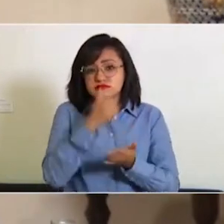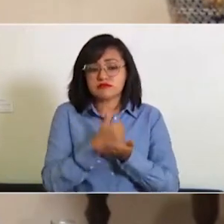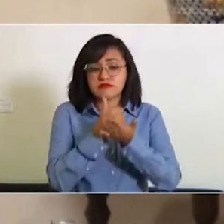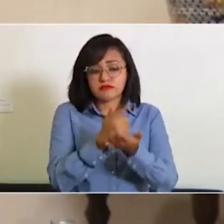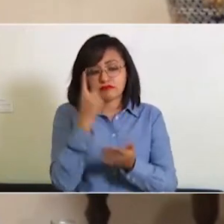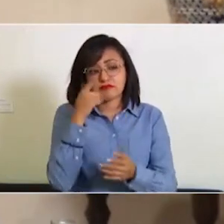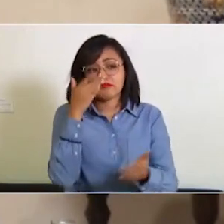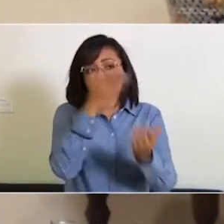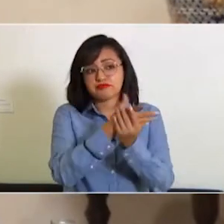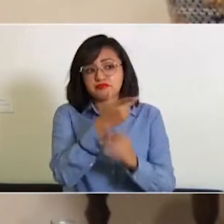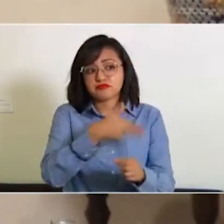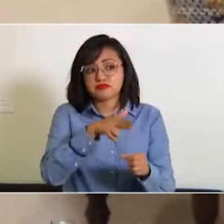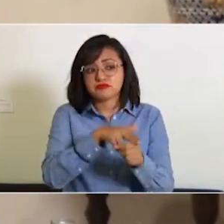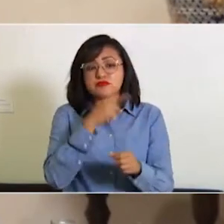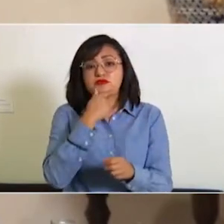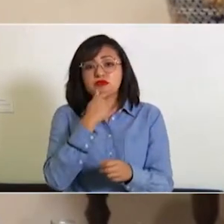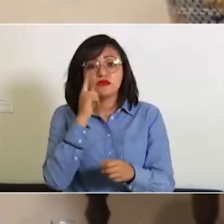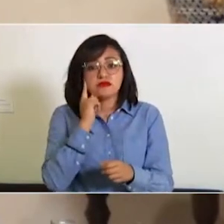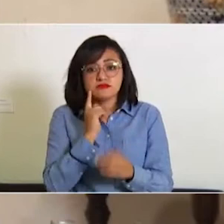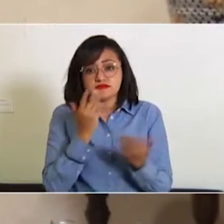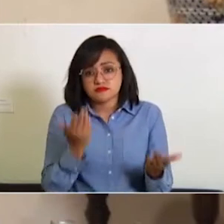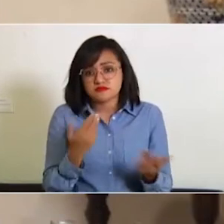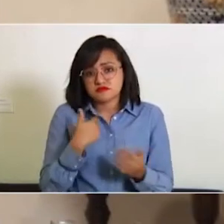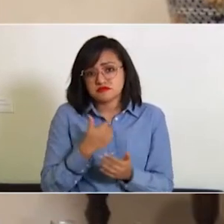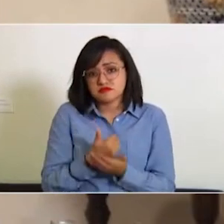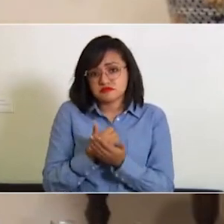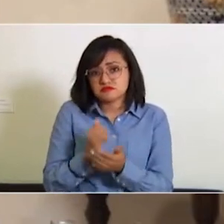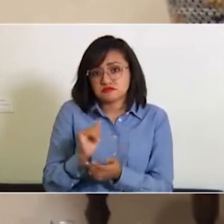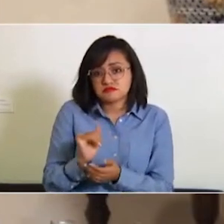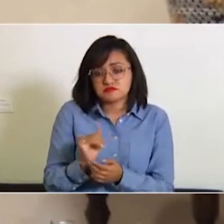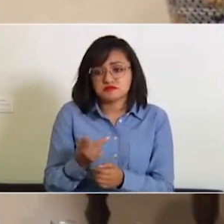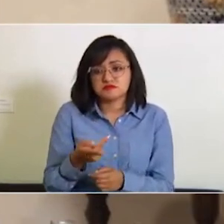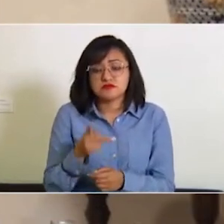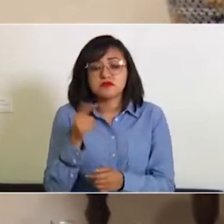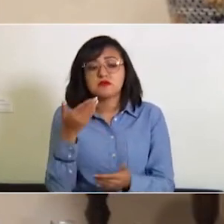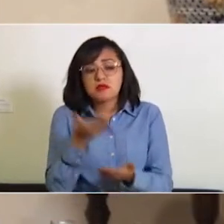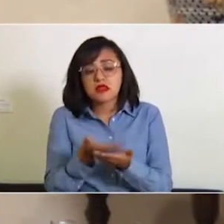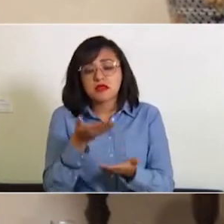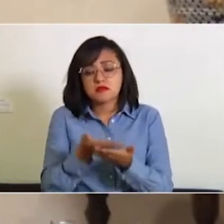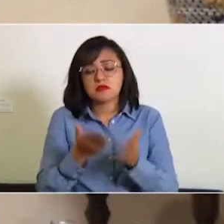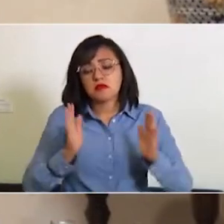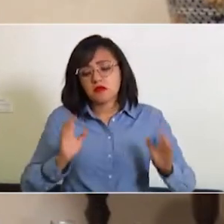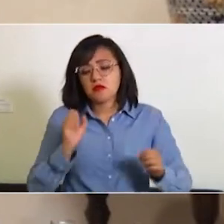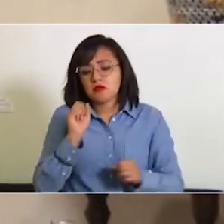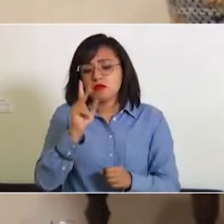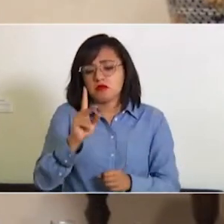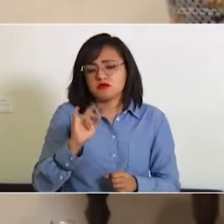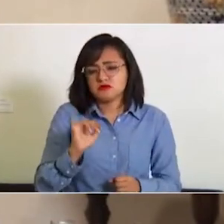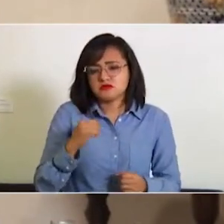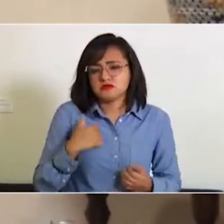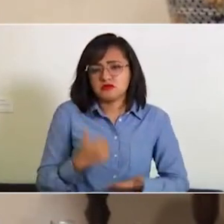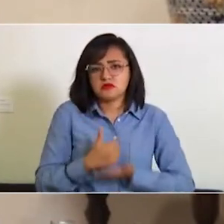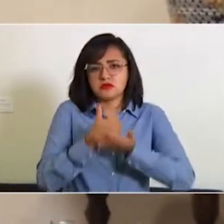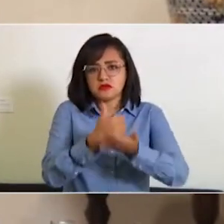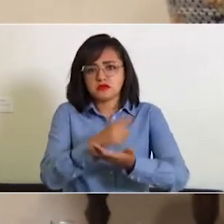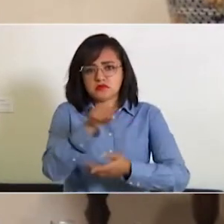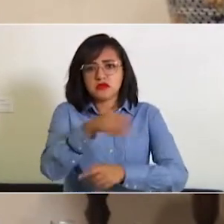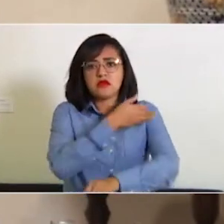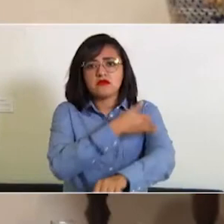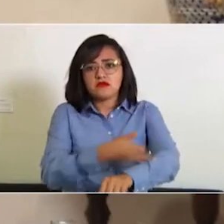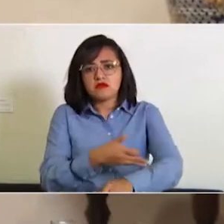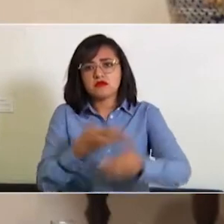gestionar esa visita que estaba siendo solicitada por la madre y por familiares